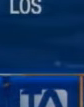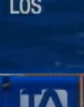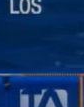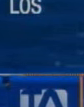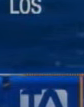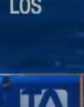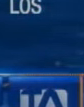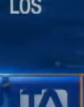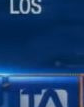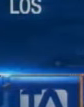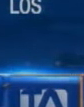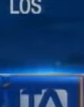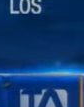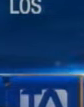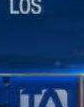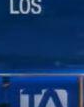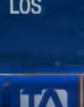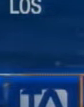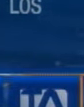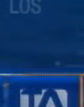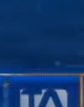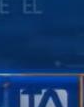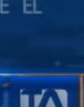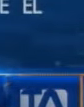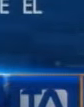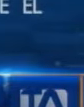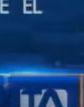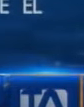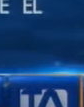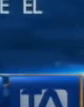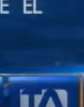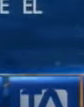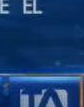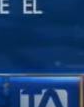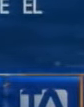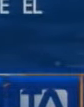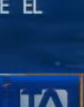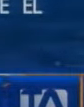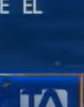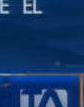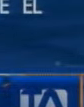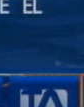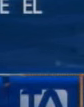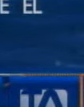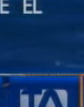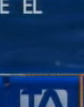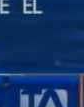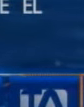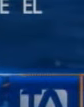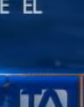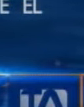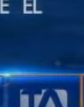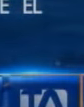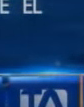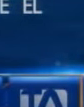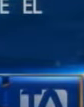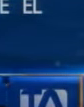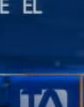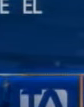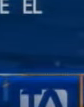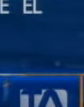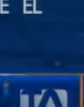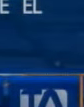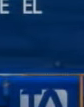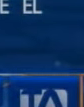que determinan las leyes ecuatorianas y los derechos ciudadanos. Por tanto, también exige que sus derechos sean respetados y que, en el